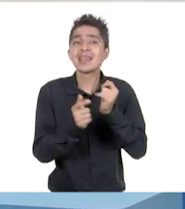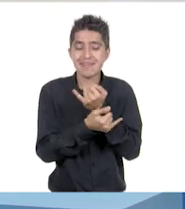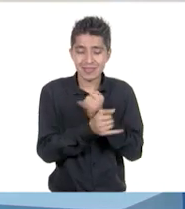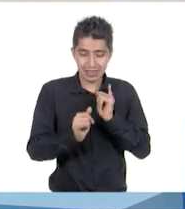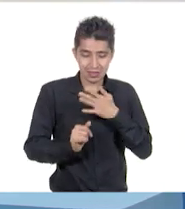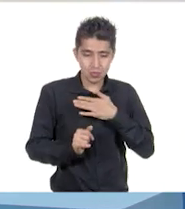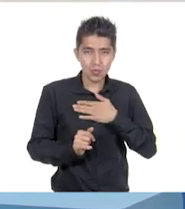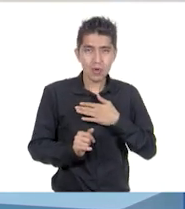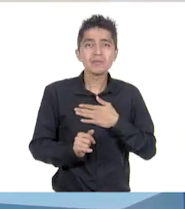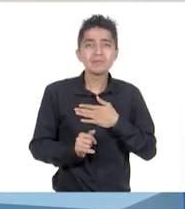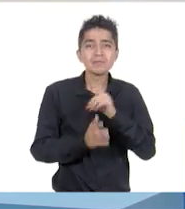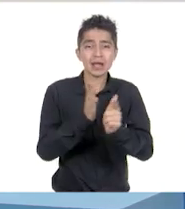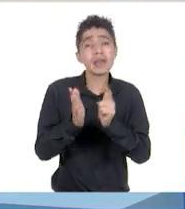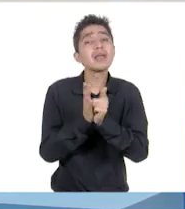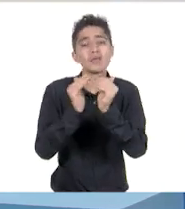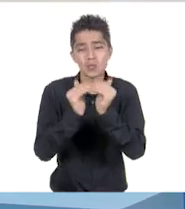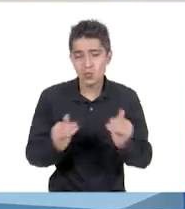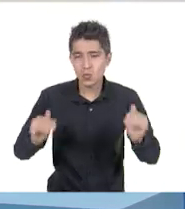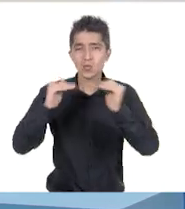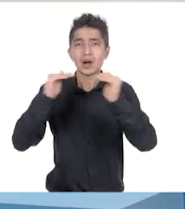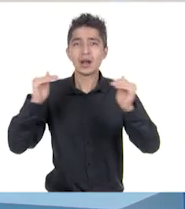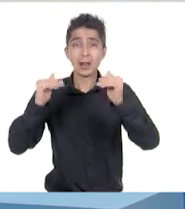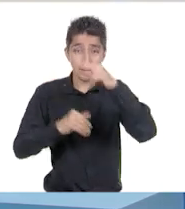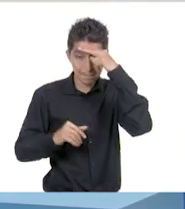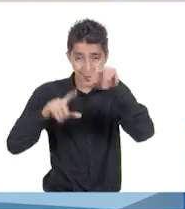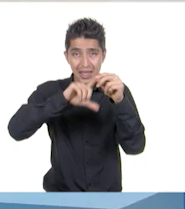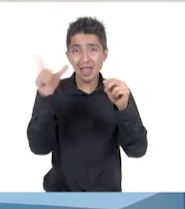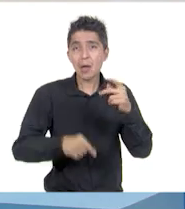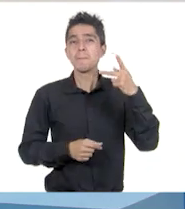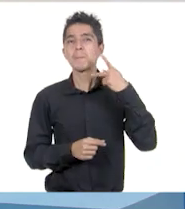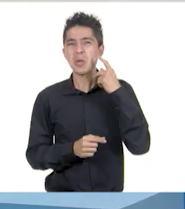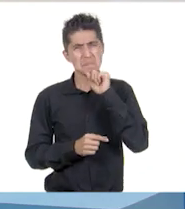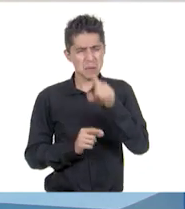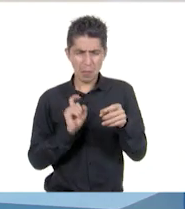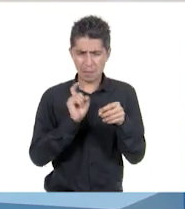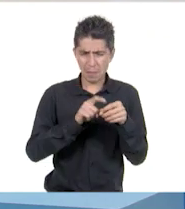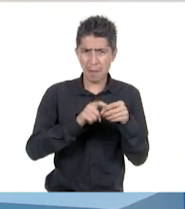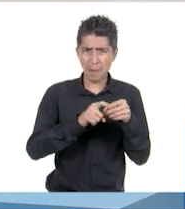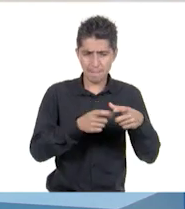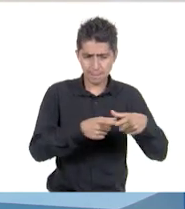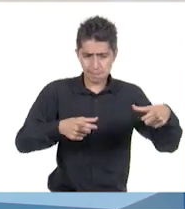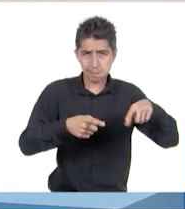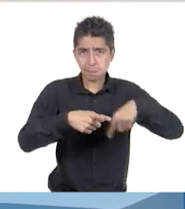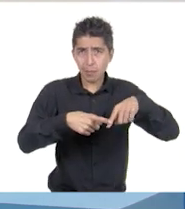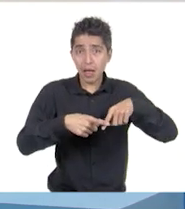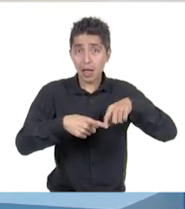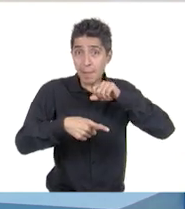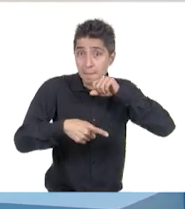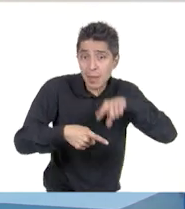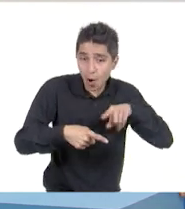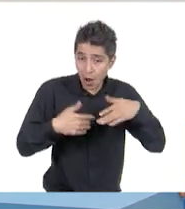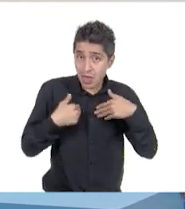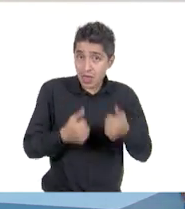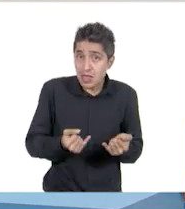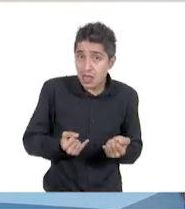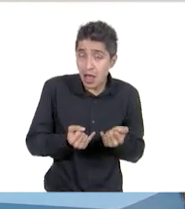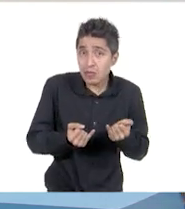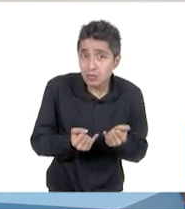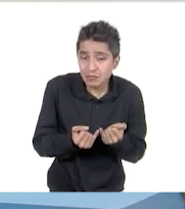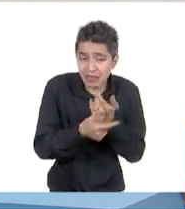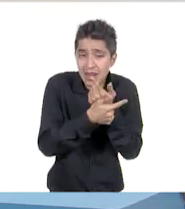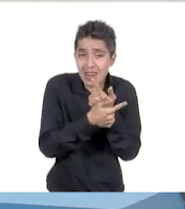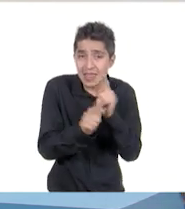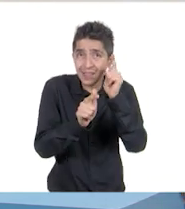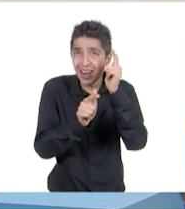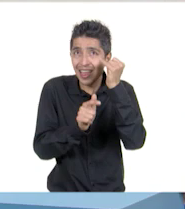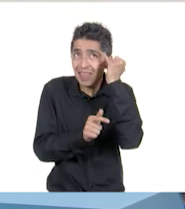ante la ley. En México, sus partidarios y simpatizantes no siempre entendieron el liberalismo